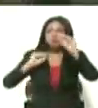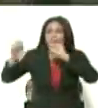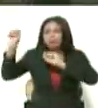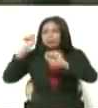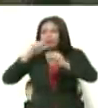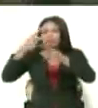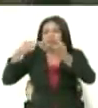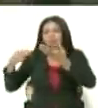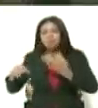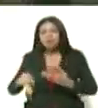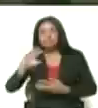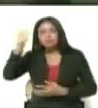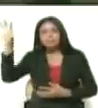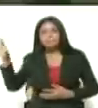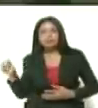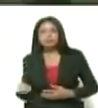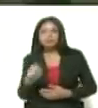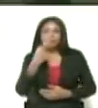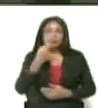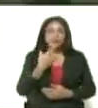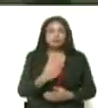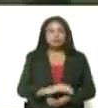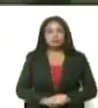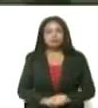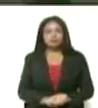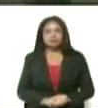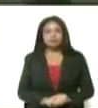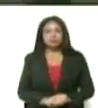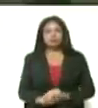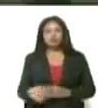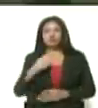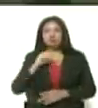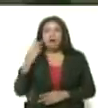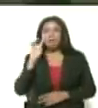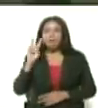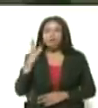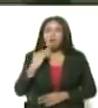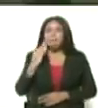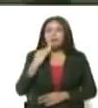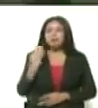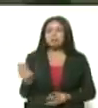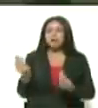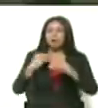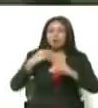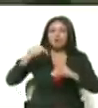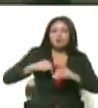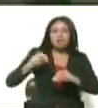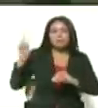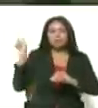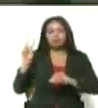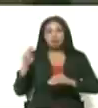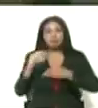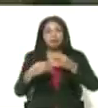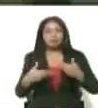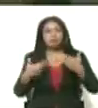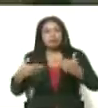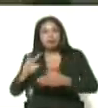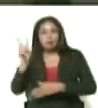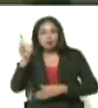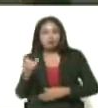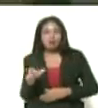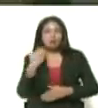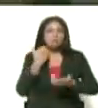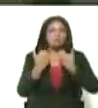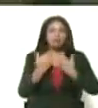están haciendo de tratamientos en otros países y ver el más adecuado para nuestro país.